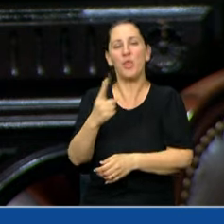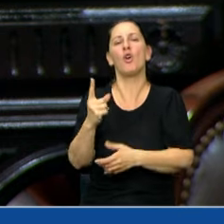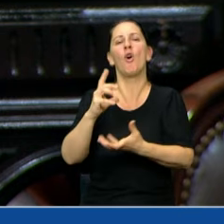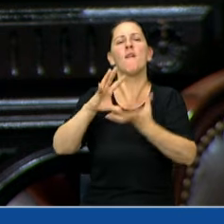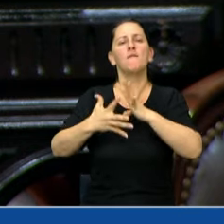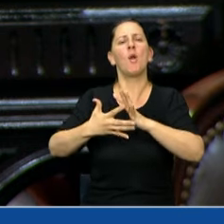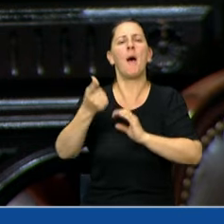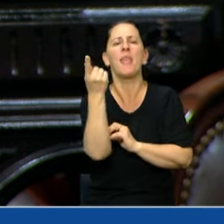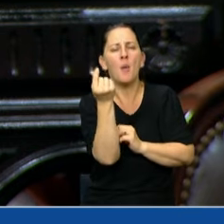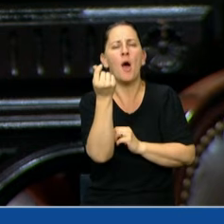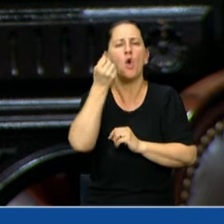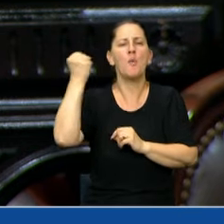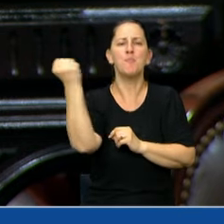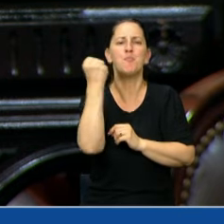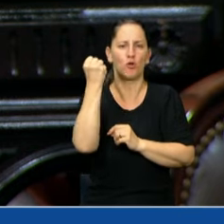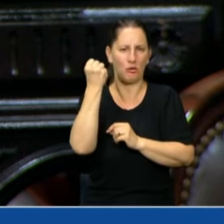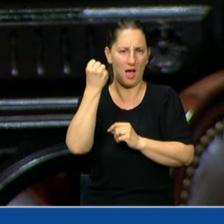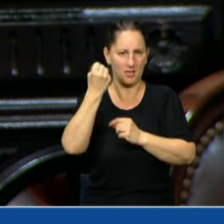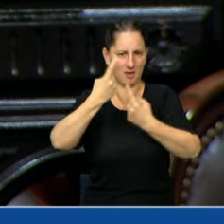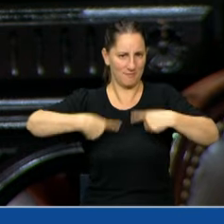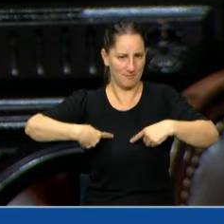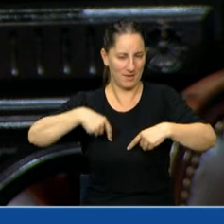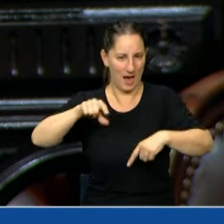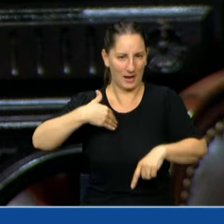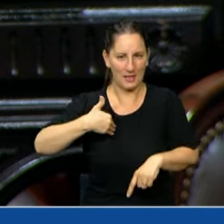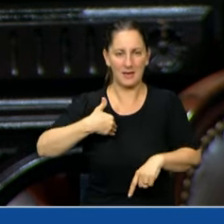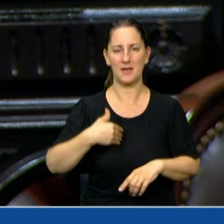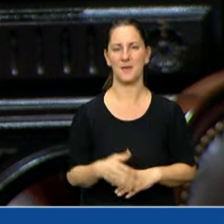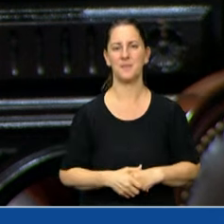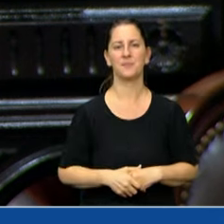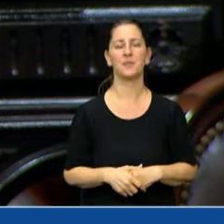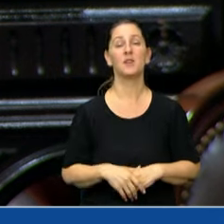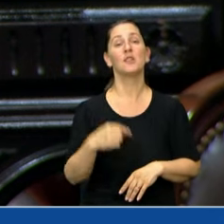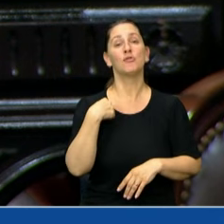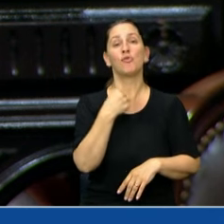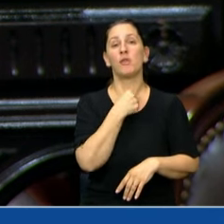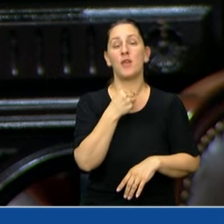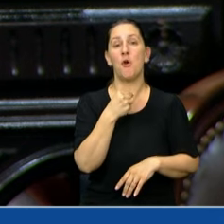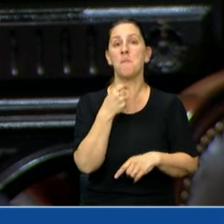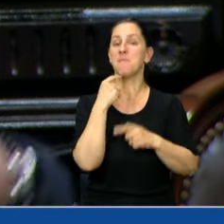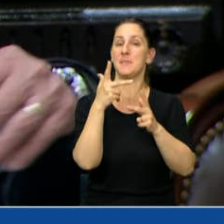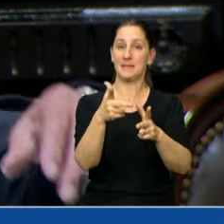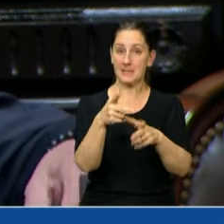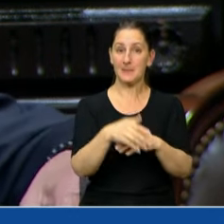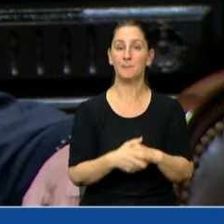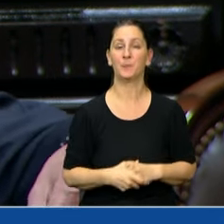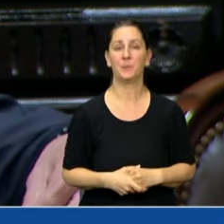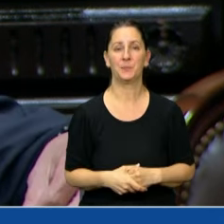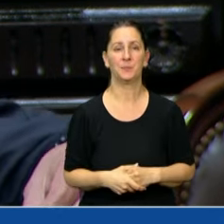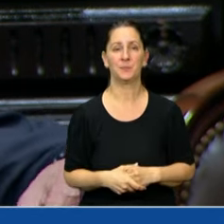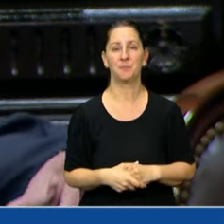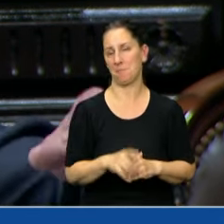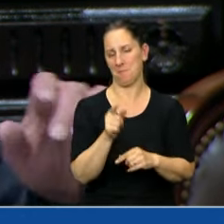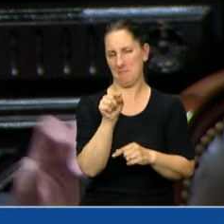los valores yo quiero Quiero poner en valor y